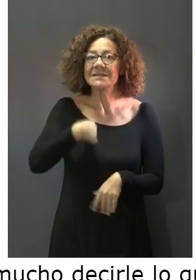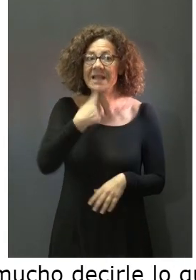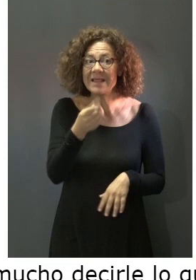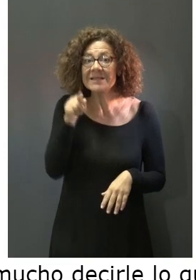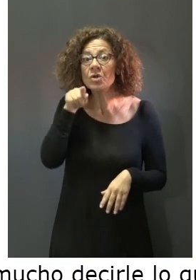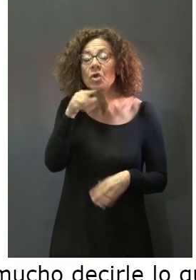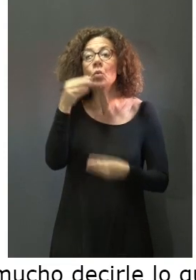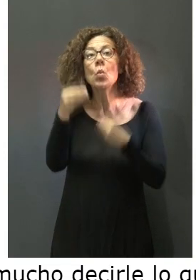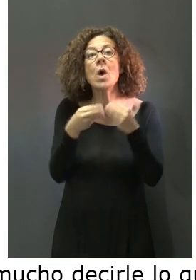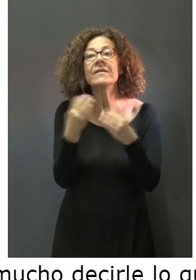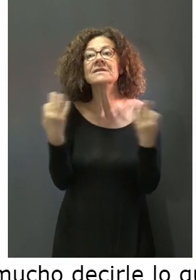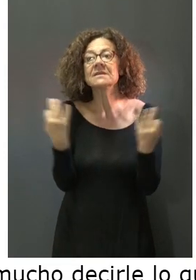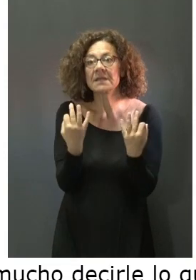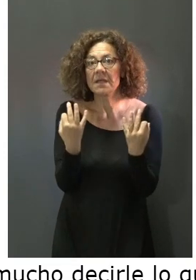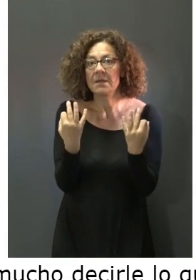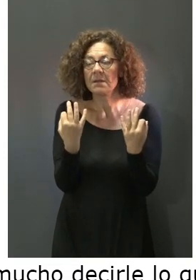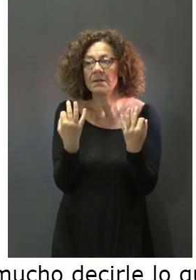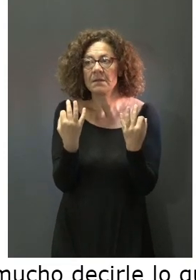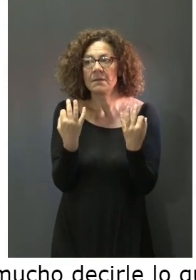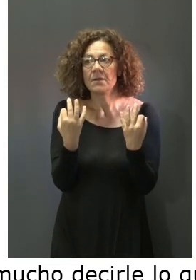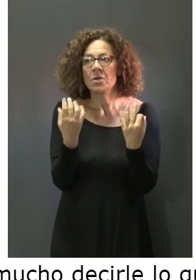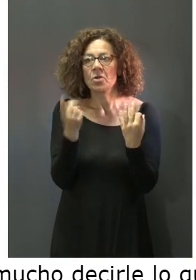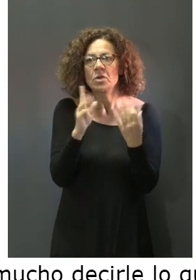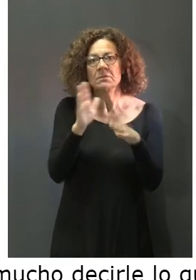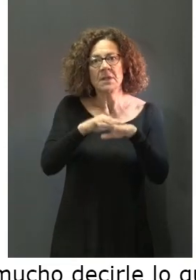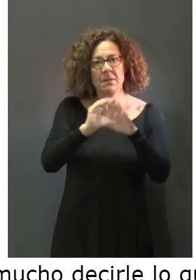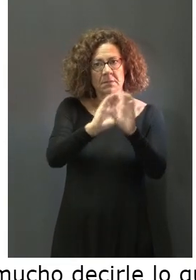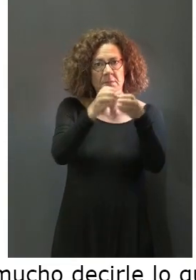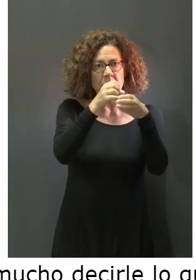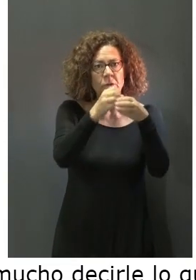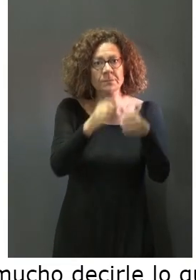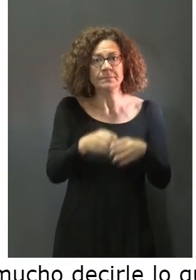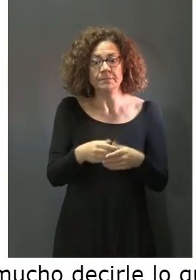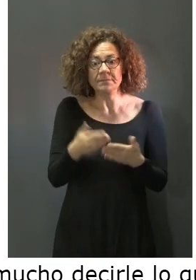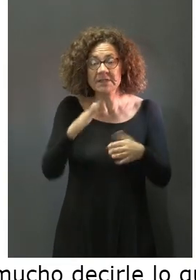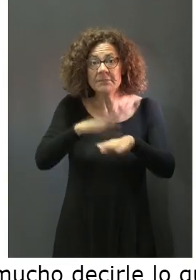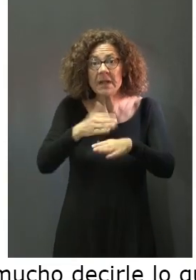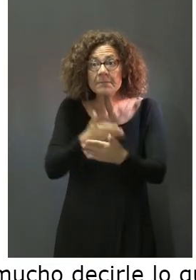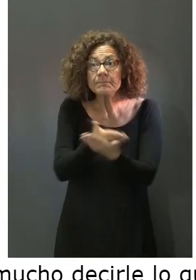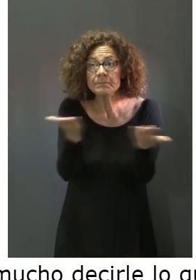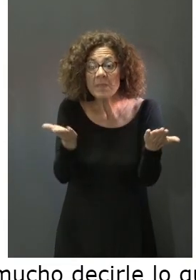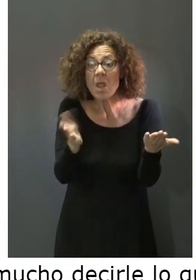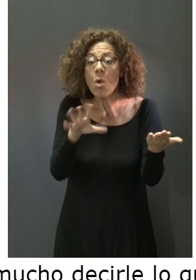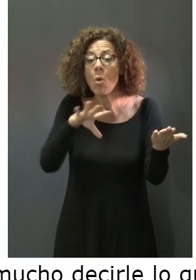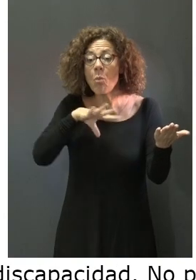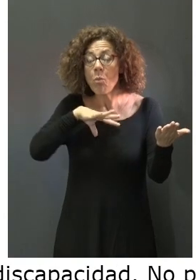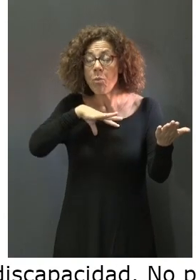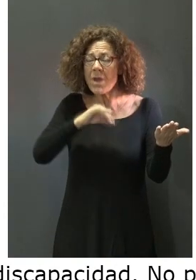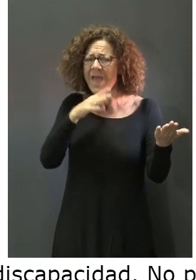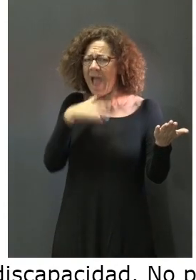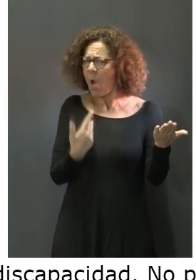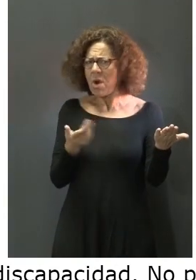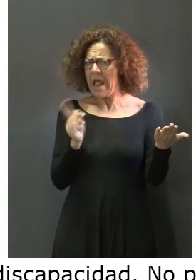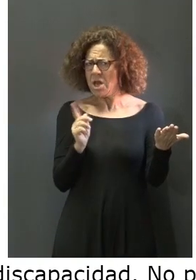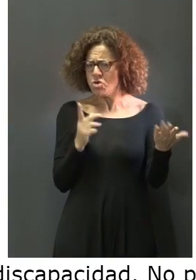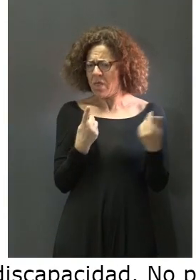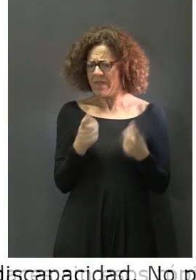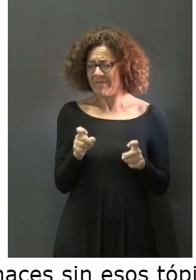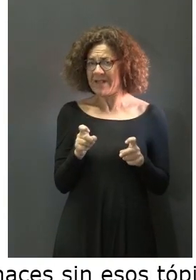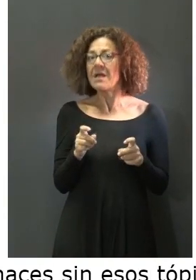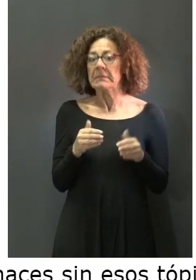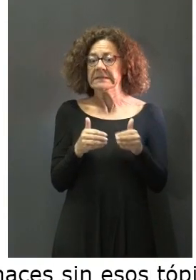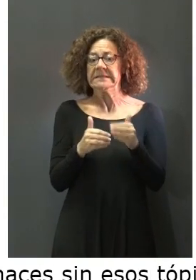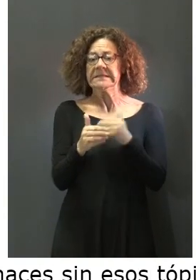hace no es para un colectivo, sino que es para él. Y si ahora no lo necesita, créeme que desgraciadamente lo